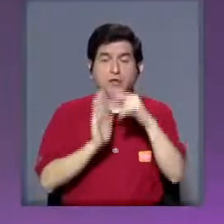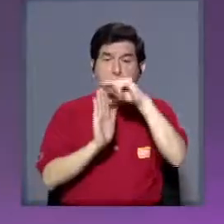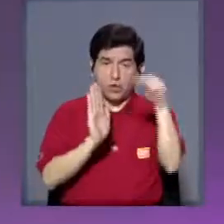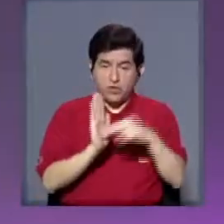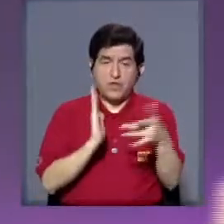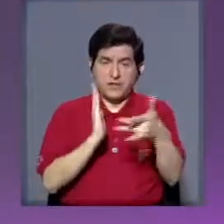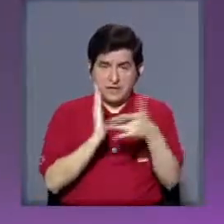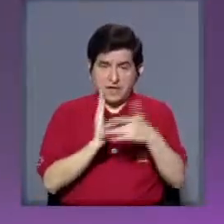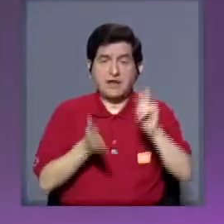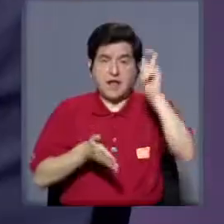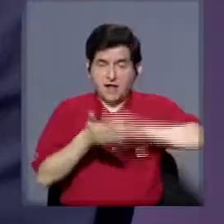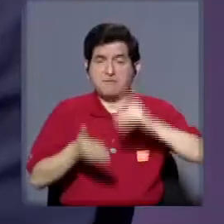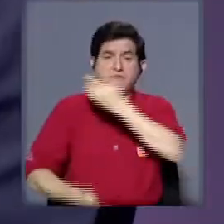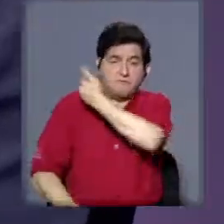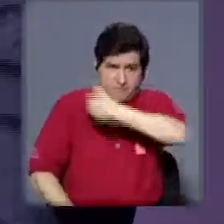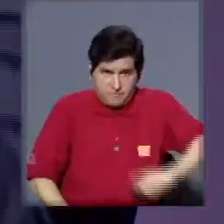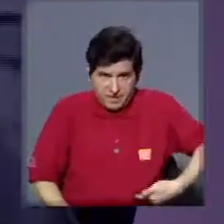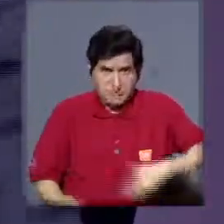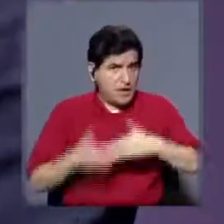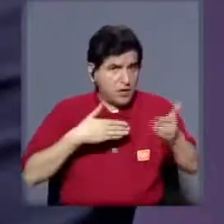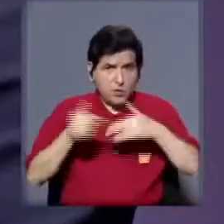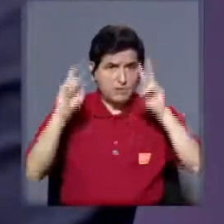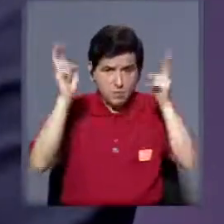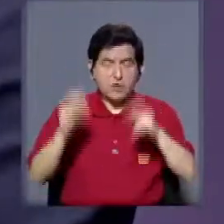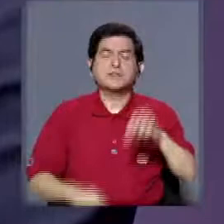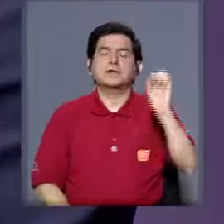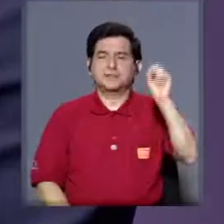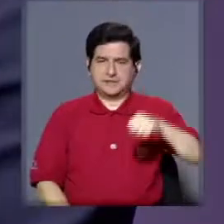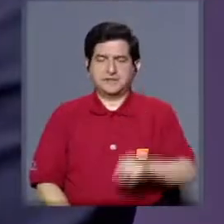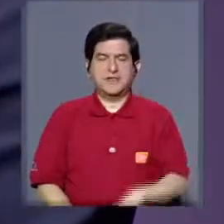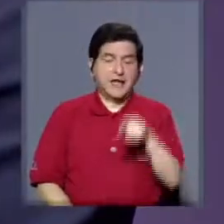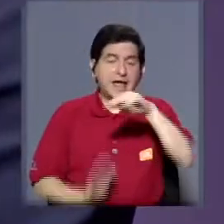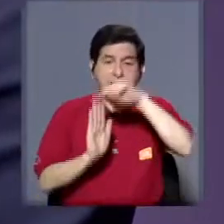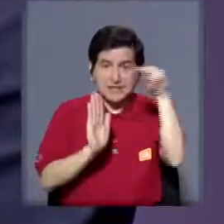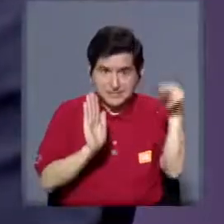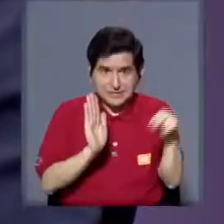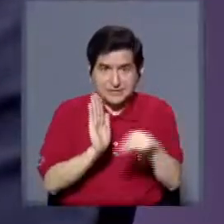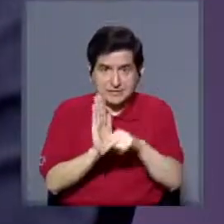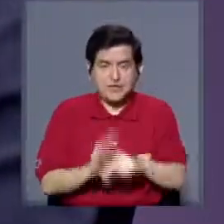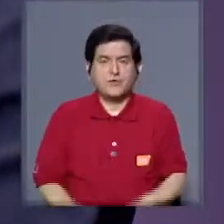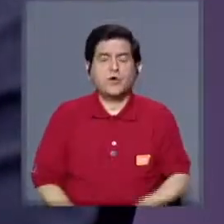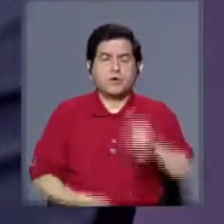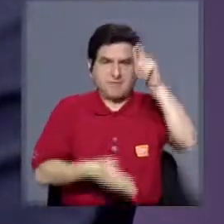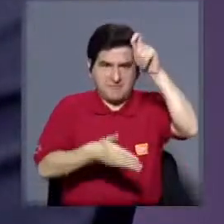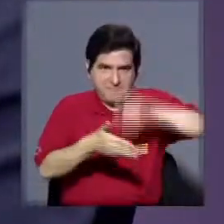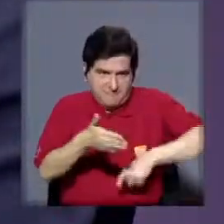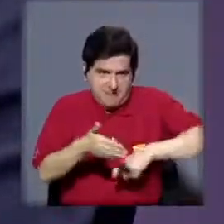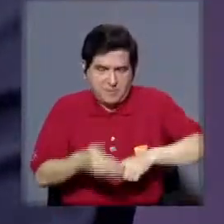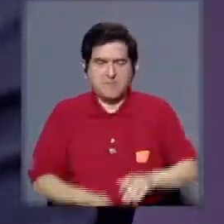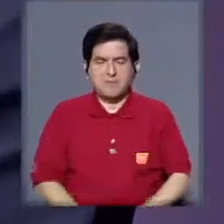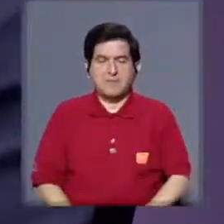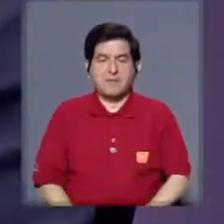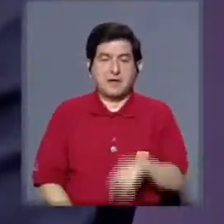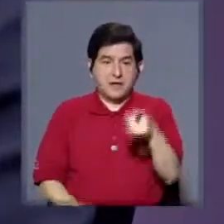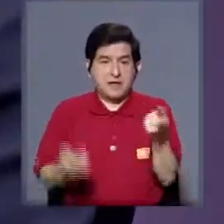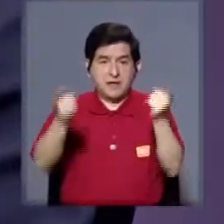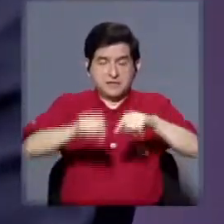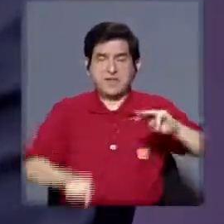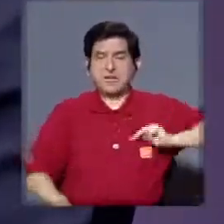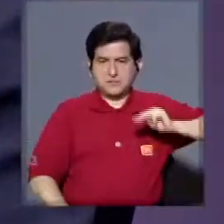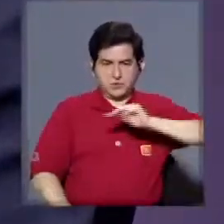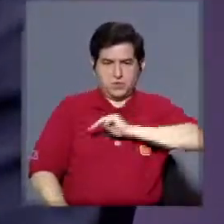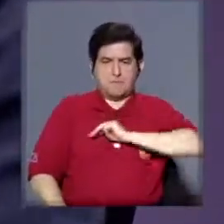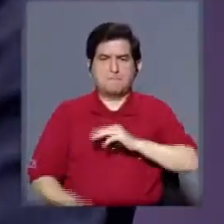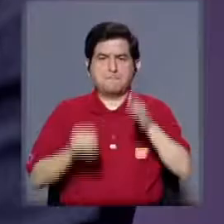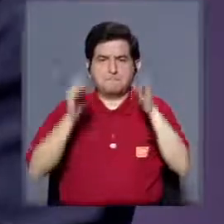tiene que firmarla ser presidente cualquier materia es o no va a salir básicamente de la firma de quien esté en el ministerio